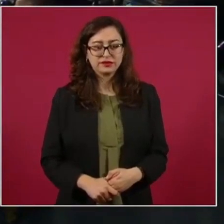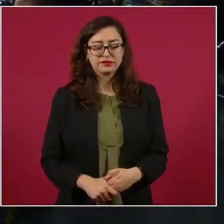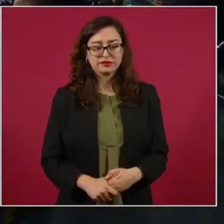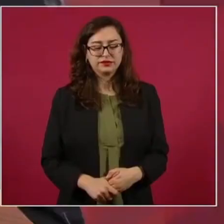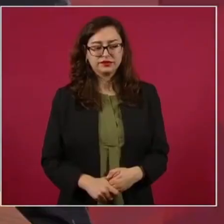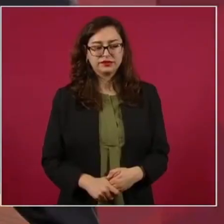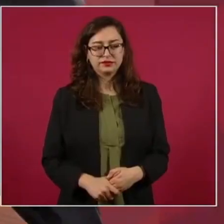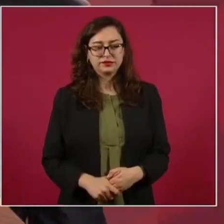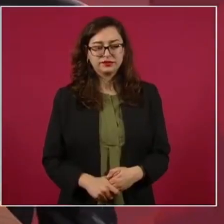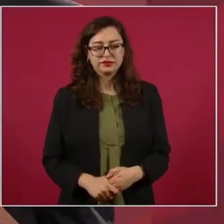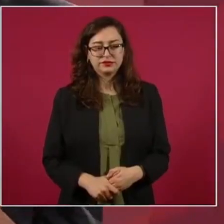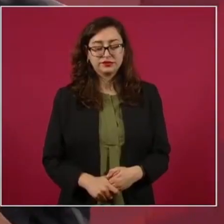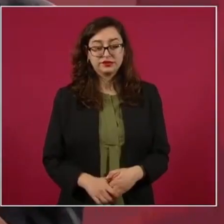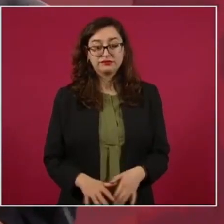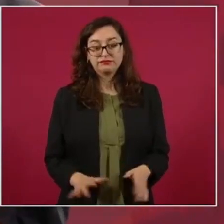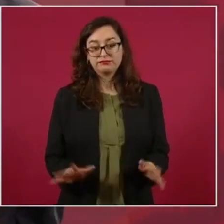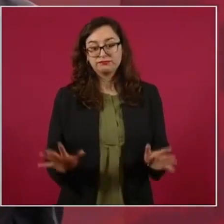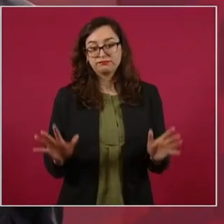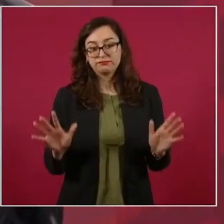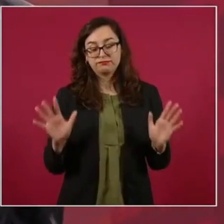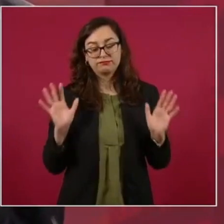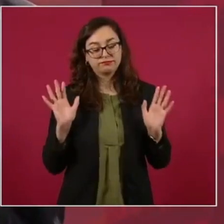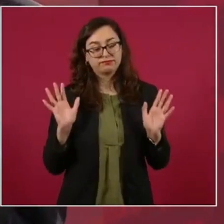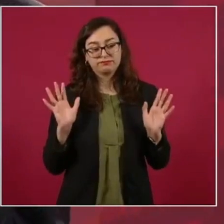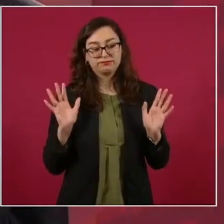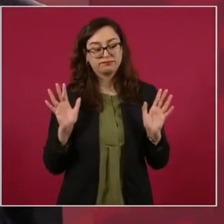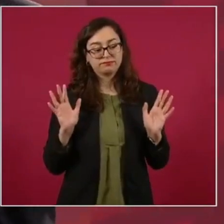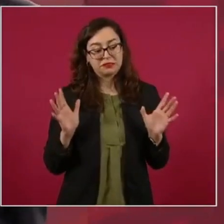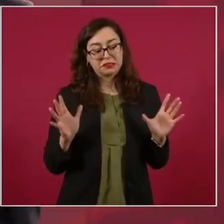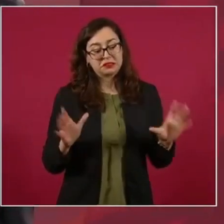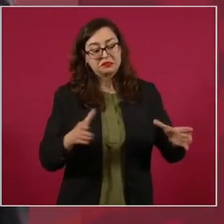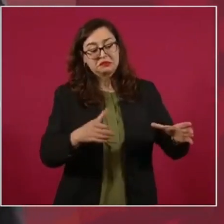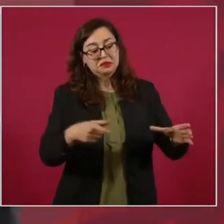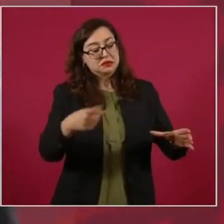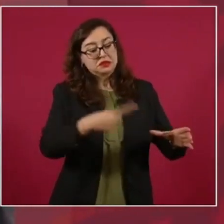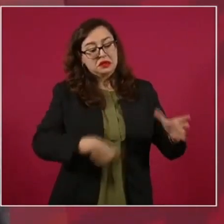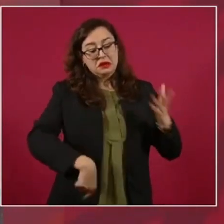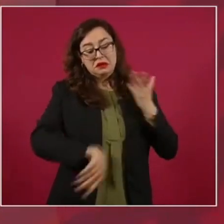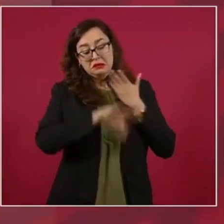Pero es muchísimo más la gente